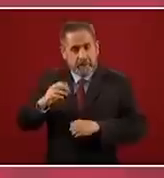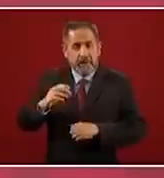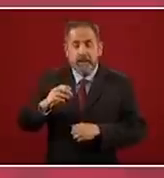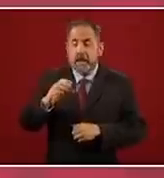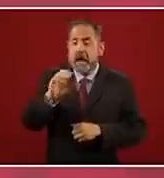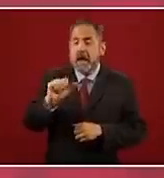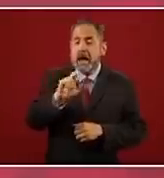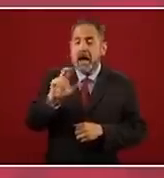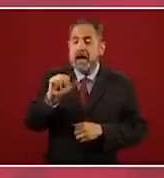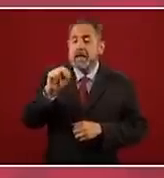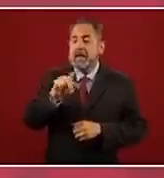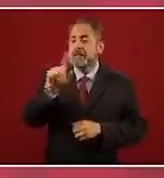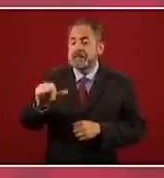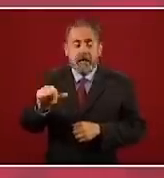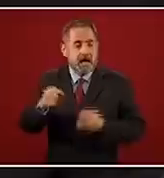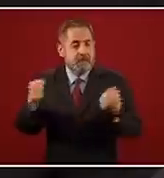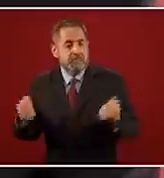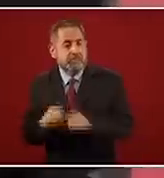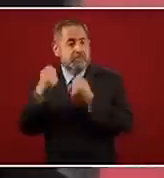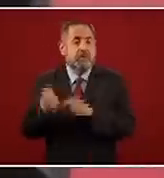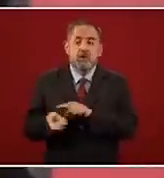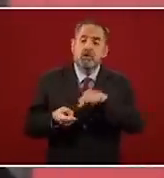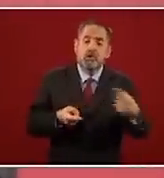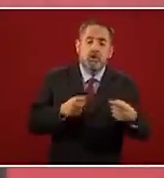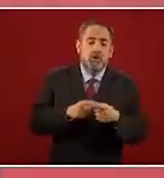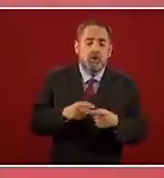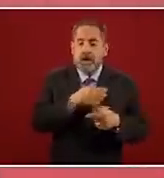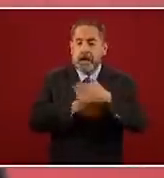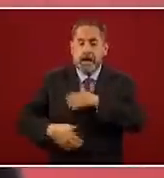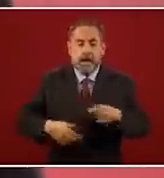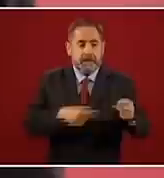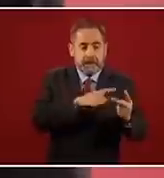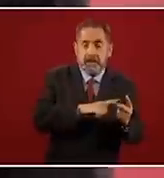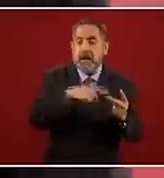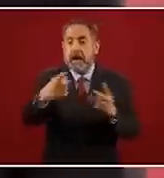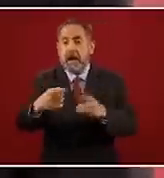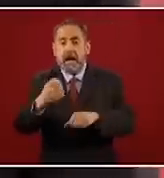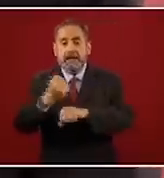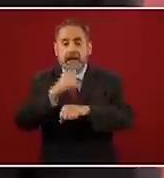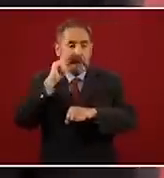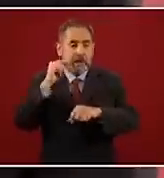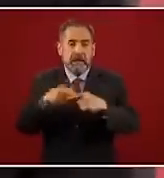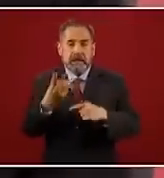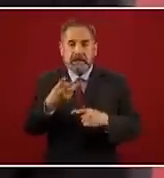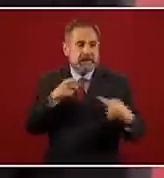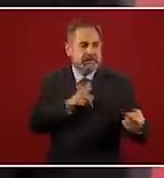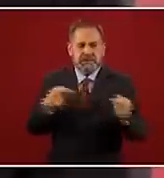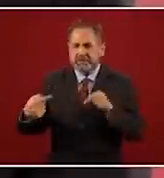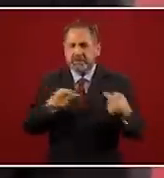carrancista y el movimiento villista, zapatista, por otro lado.